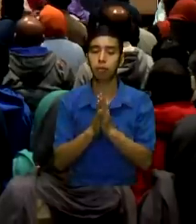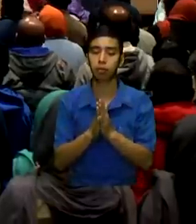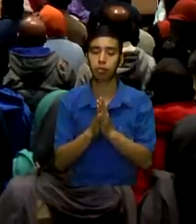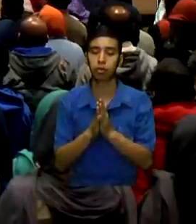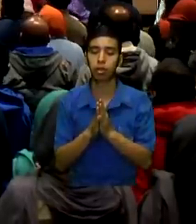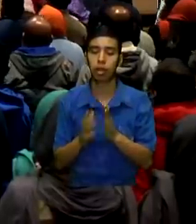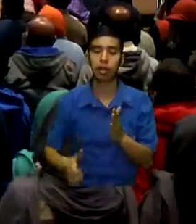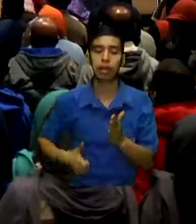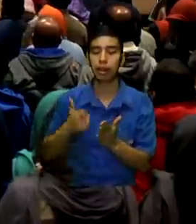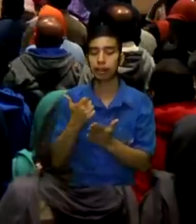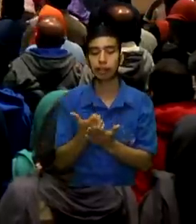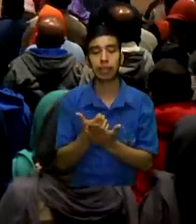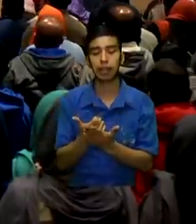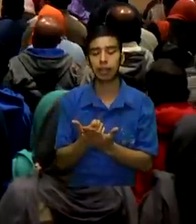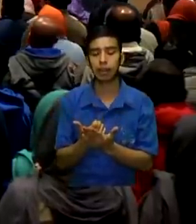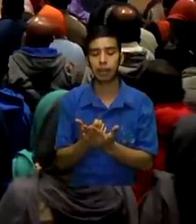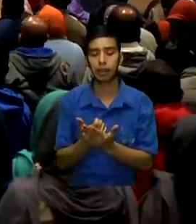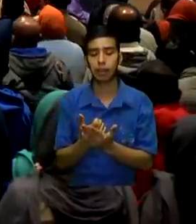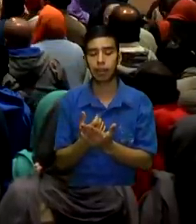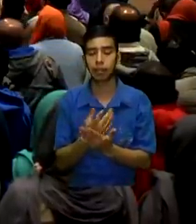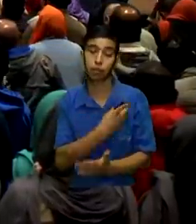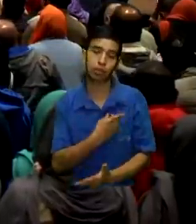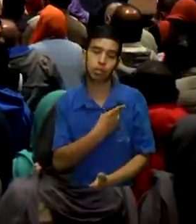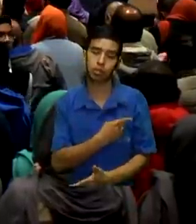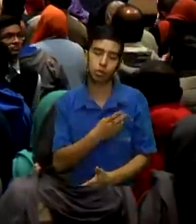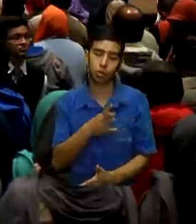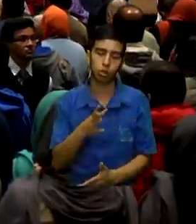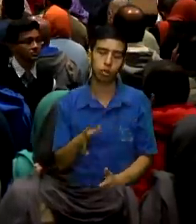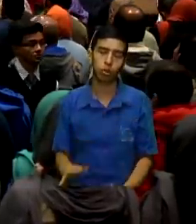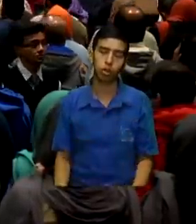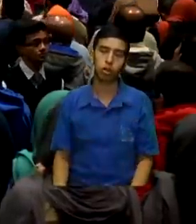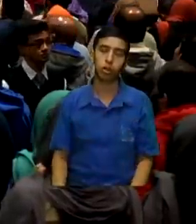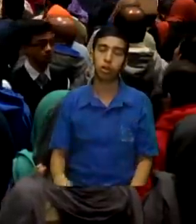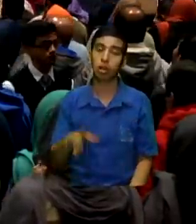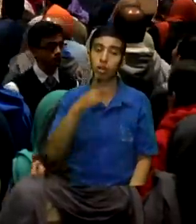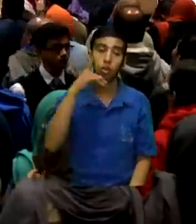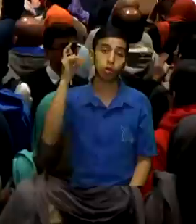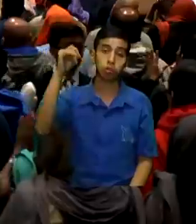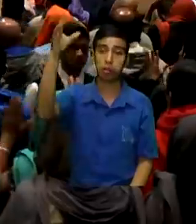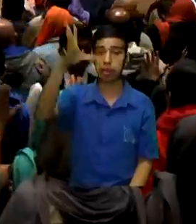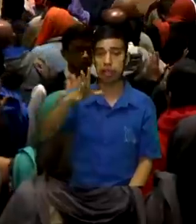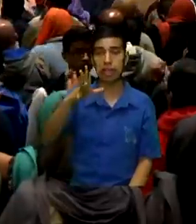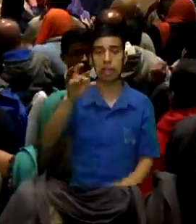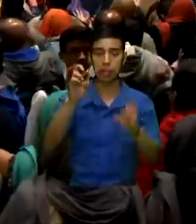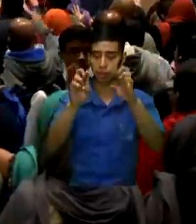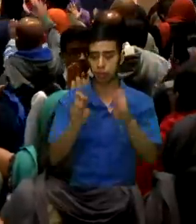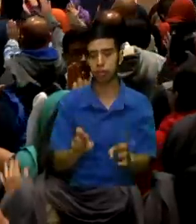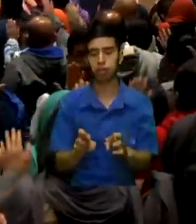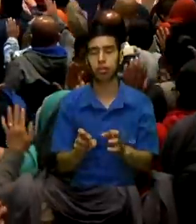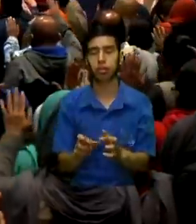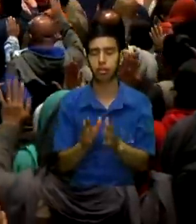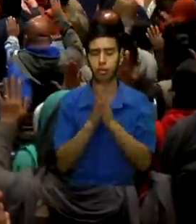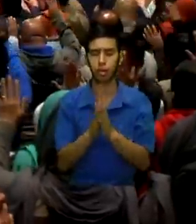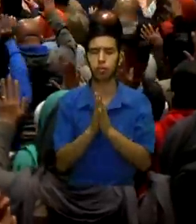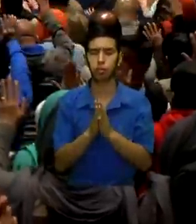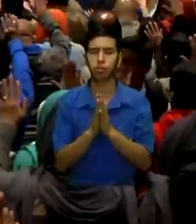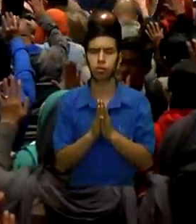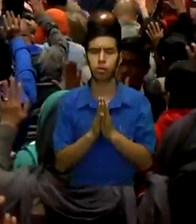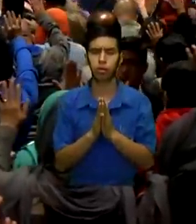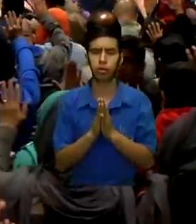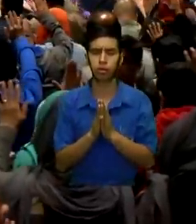estilo. Estamos pidiendo para que Dios bendiga a la gente. Extienda sus manos para acá, por favor, y empiece a bendecirlos. Dile: